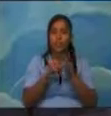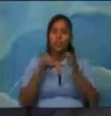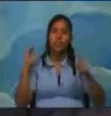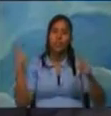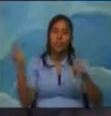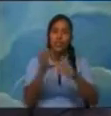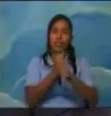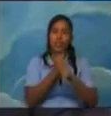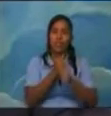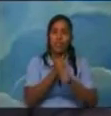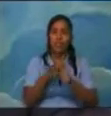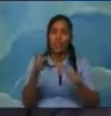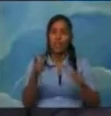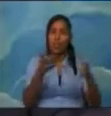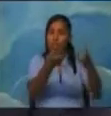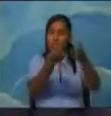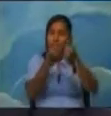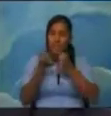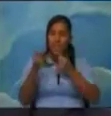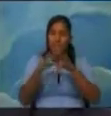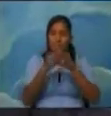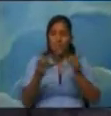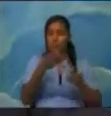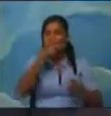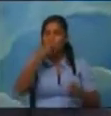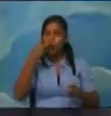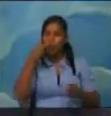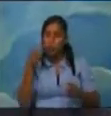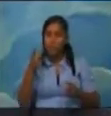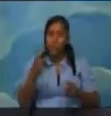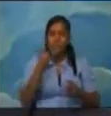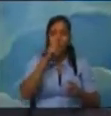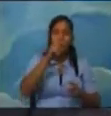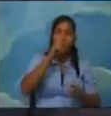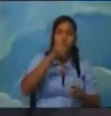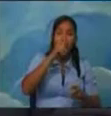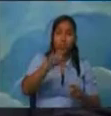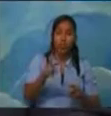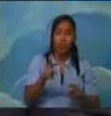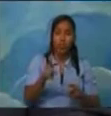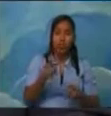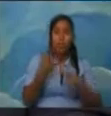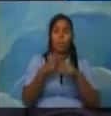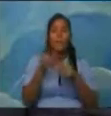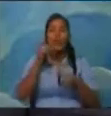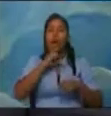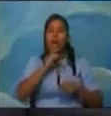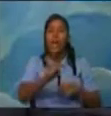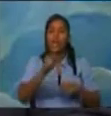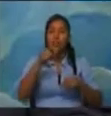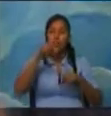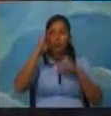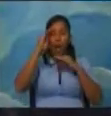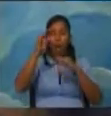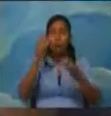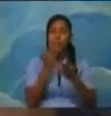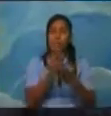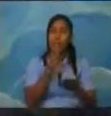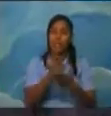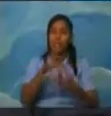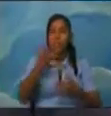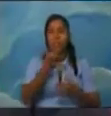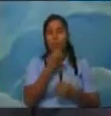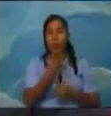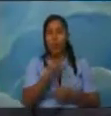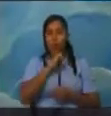encontraba, que lo ha sacado de la drogadicción, de la prostitución? Pero es una advertencia. Qué bueno es cuando